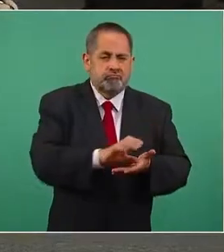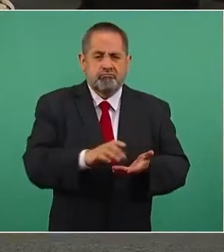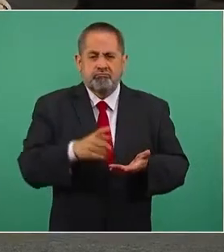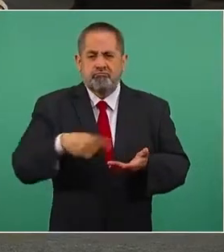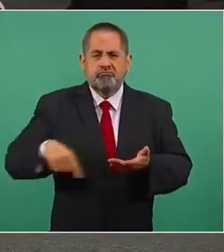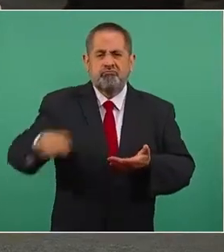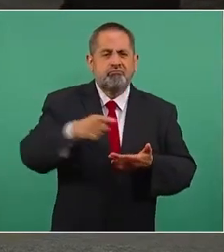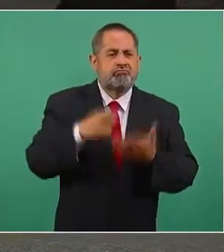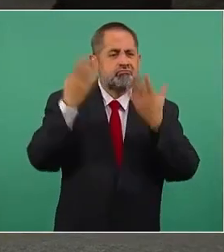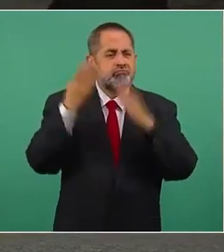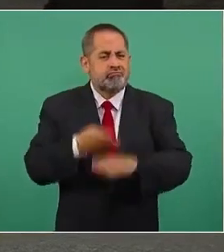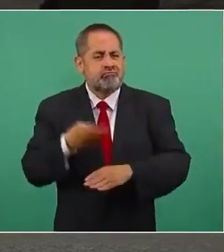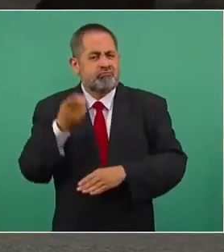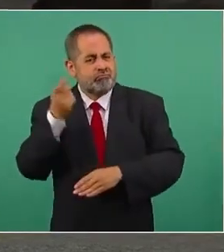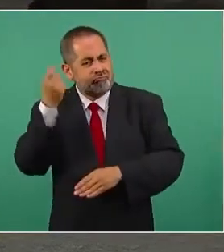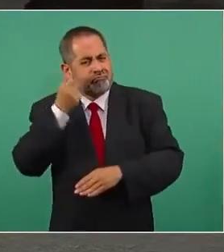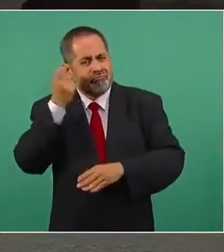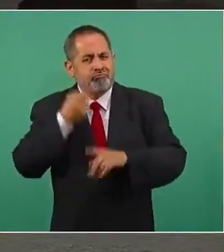financieras.